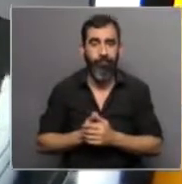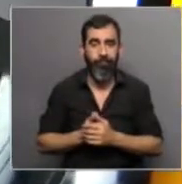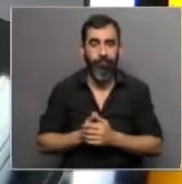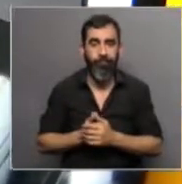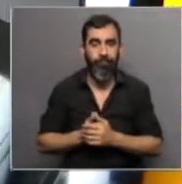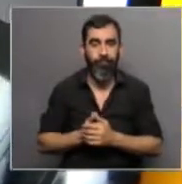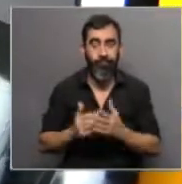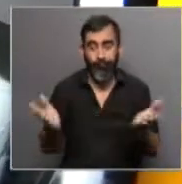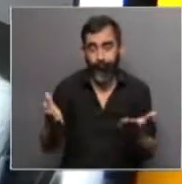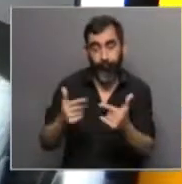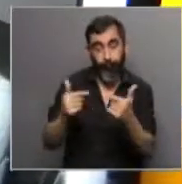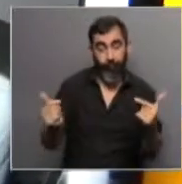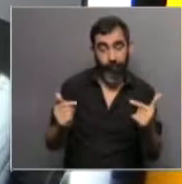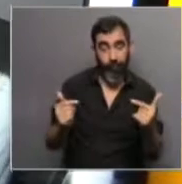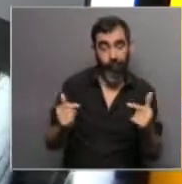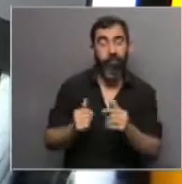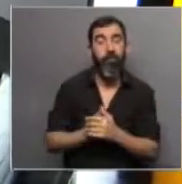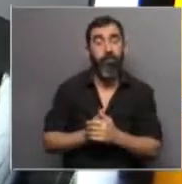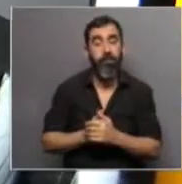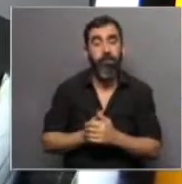estímulos mecánicos